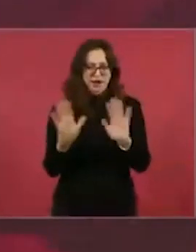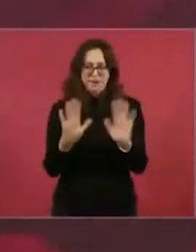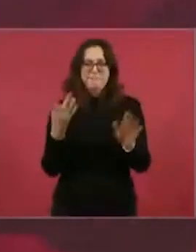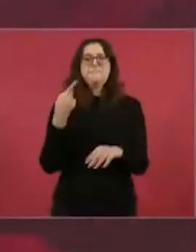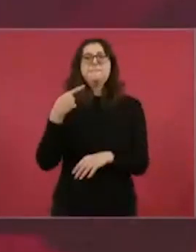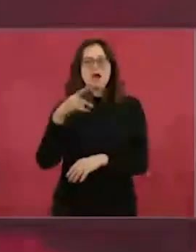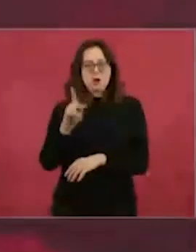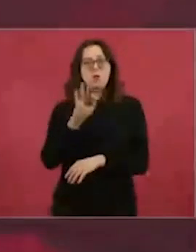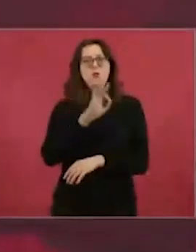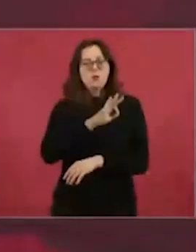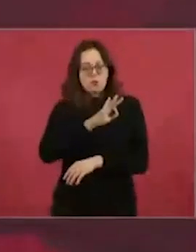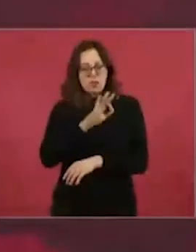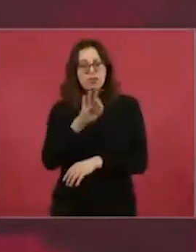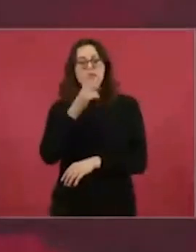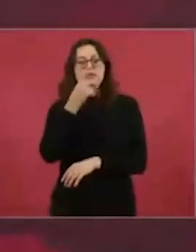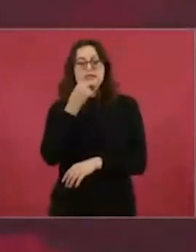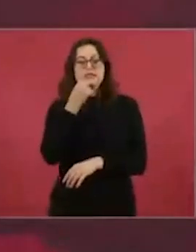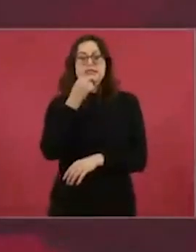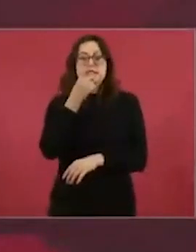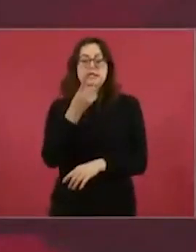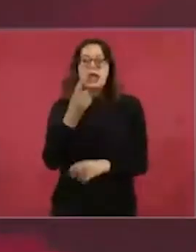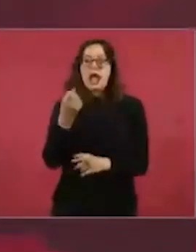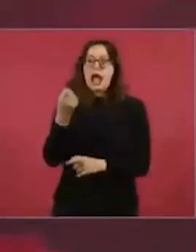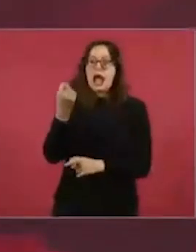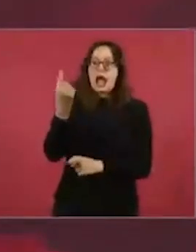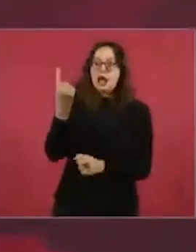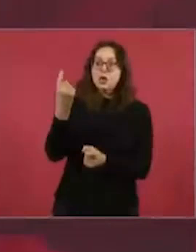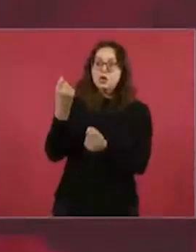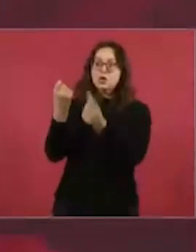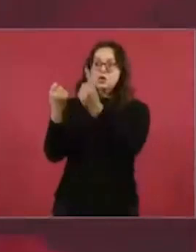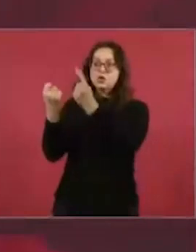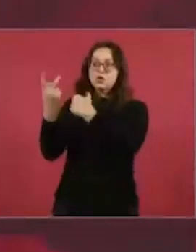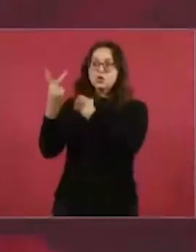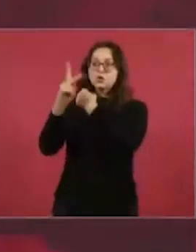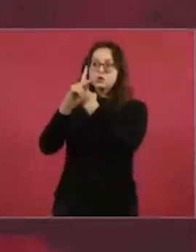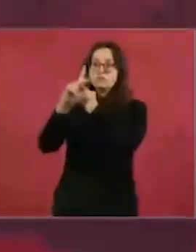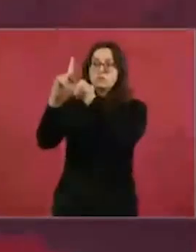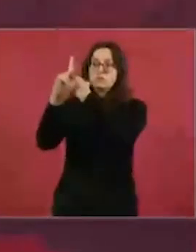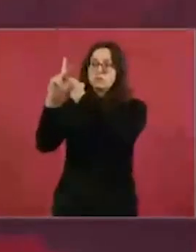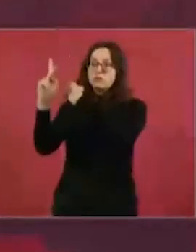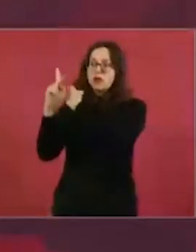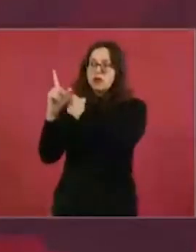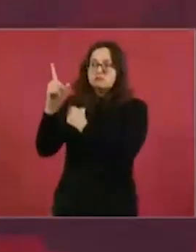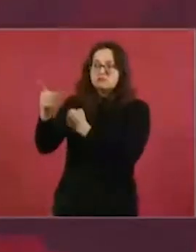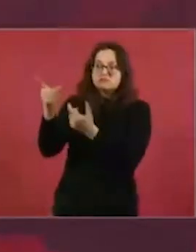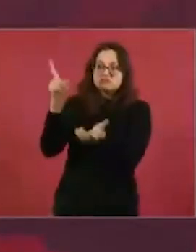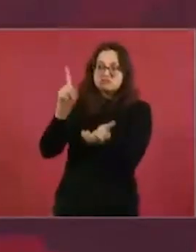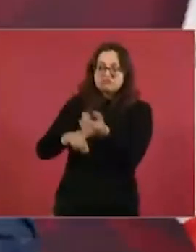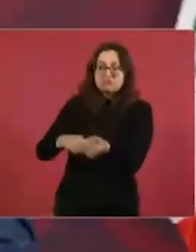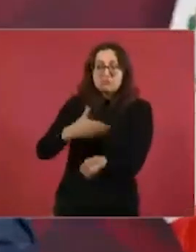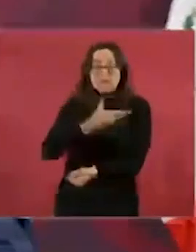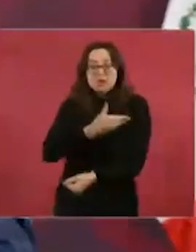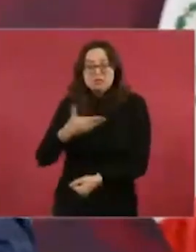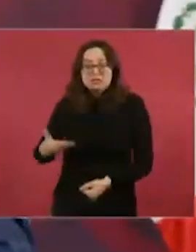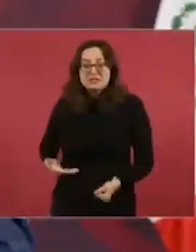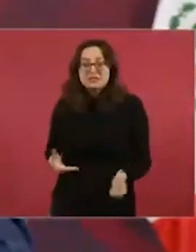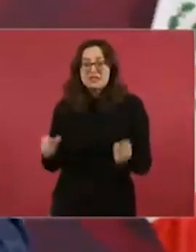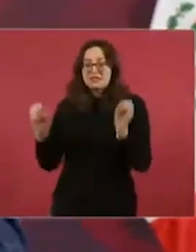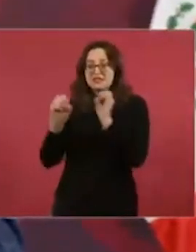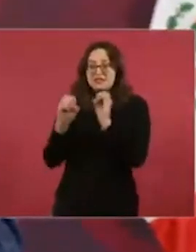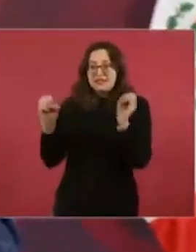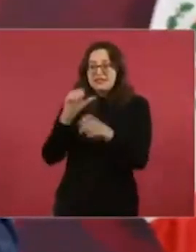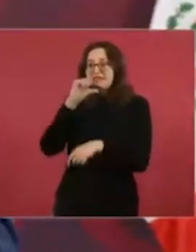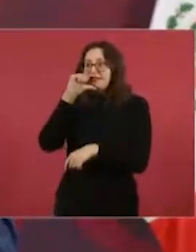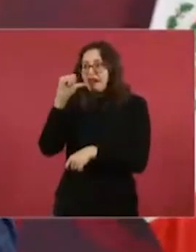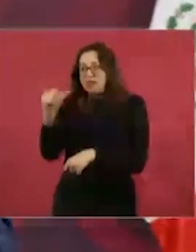país. En segundo término, pues un gran anuncio que hace el presidente desde aquí, desde Palacio Nacional, y es que se aumentará el